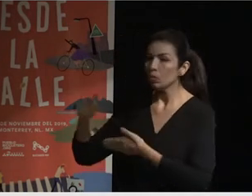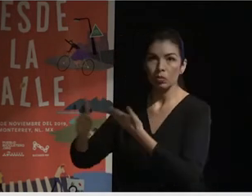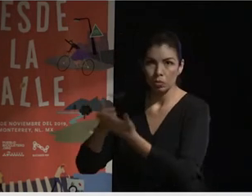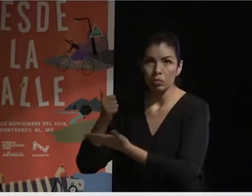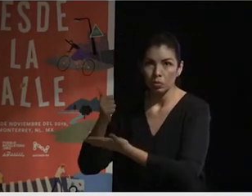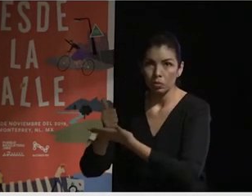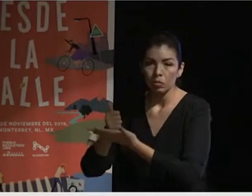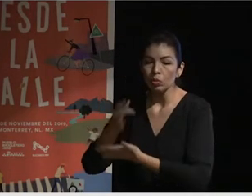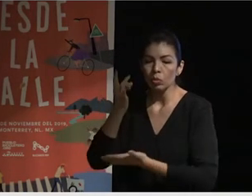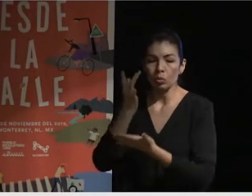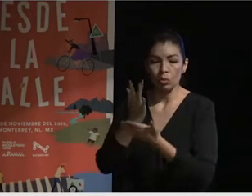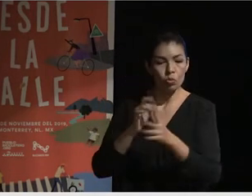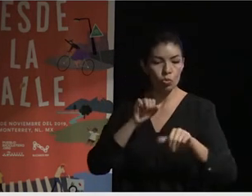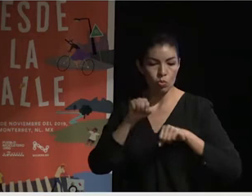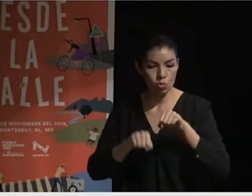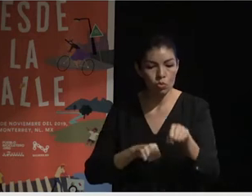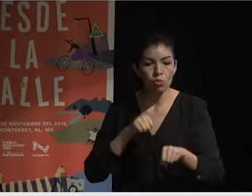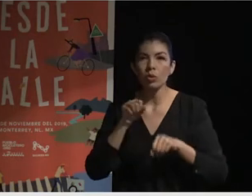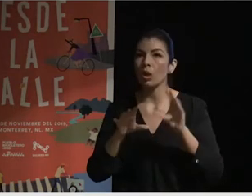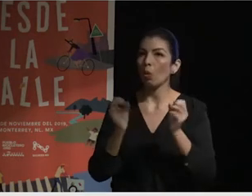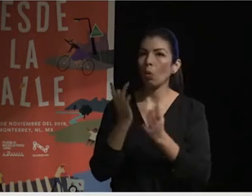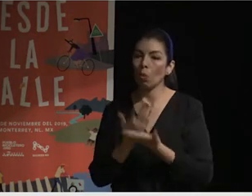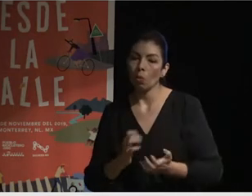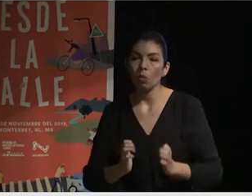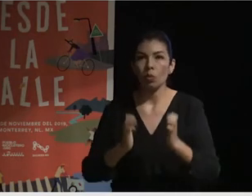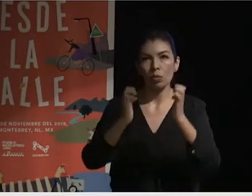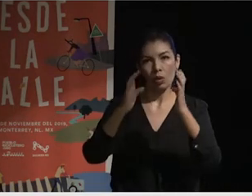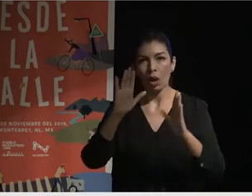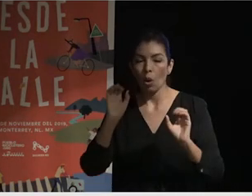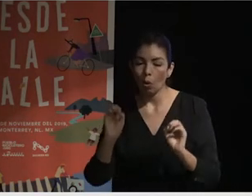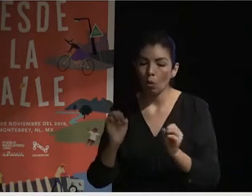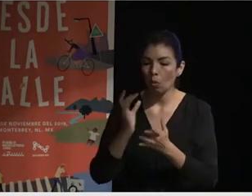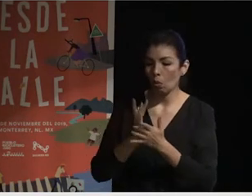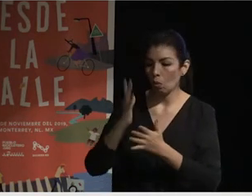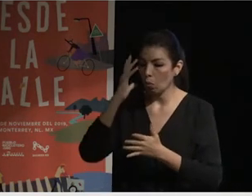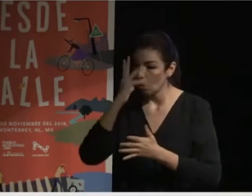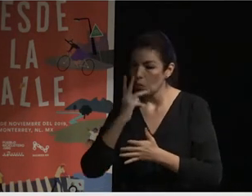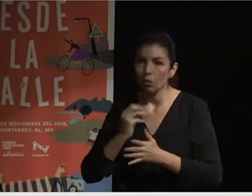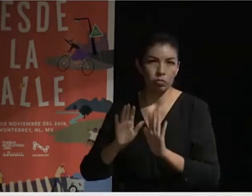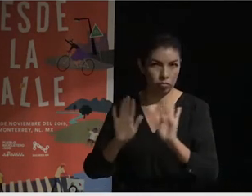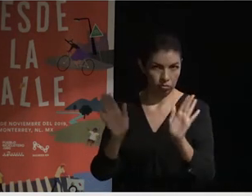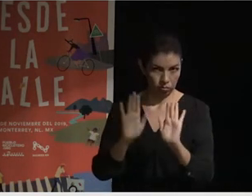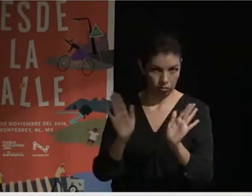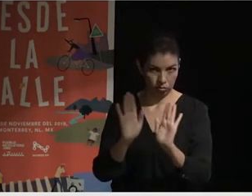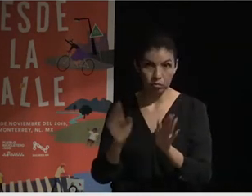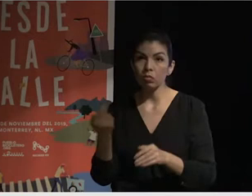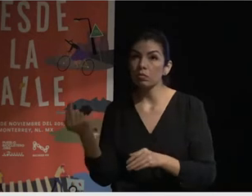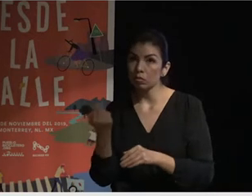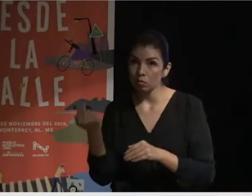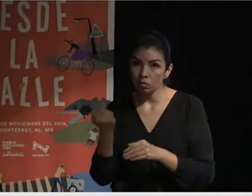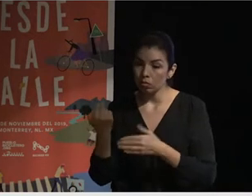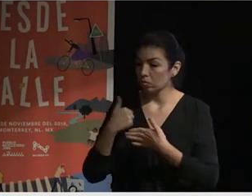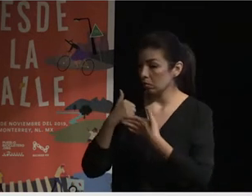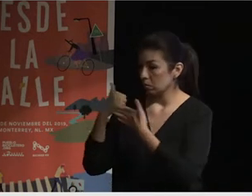discursos y la cuestión de la sustentabilidad y la ciudad humana y activa y no sé qué, nos había cegado a ver estas otras realidades, ¿no? Ya vamos como en